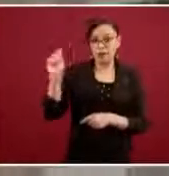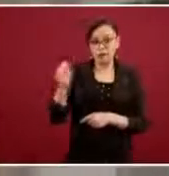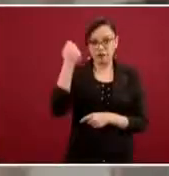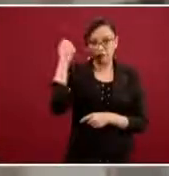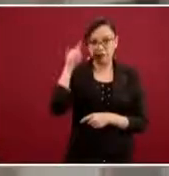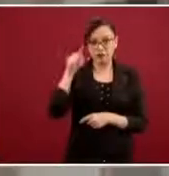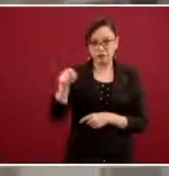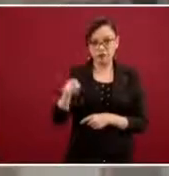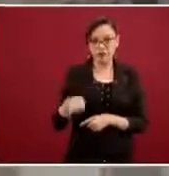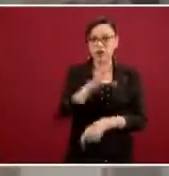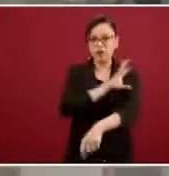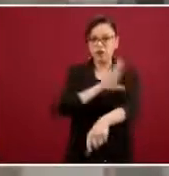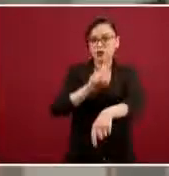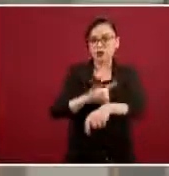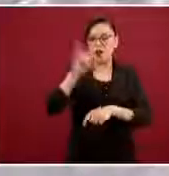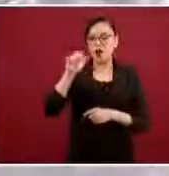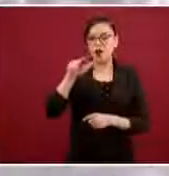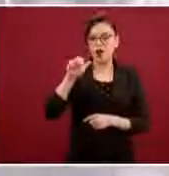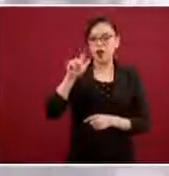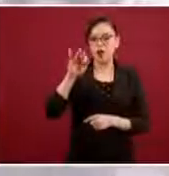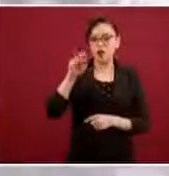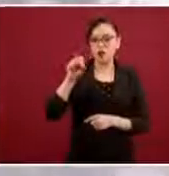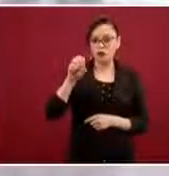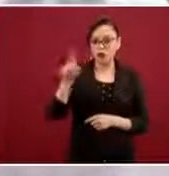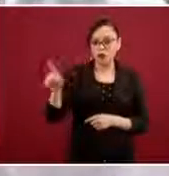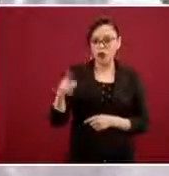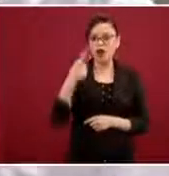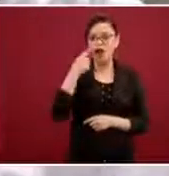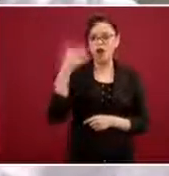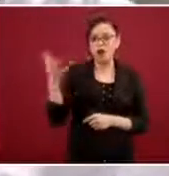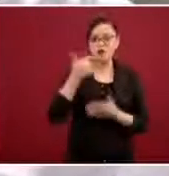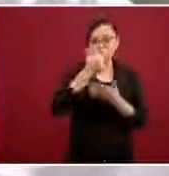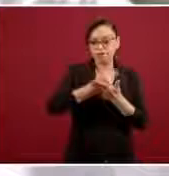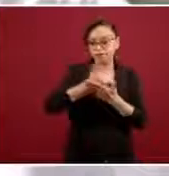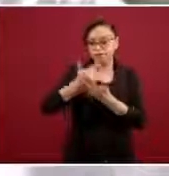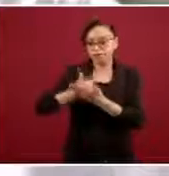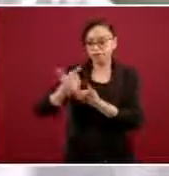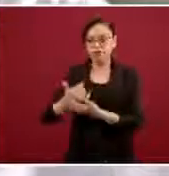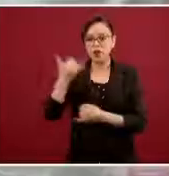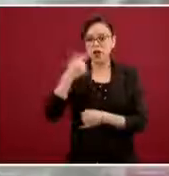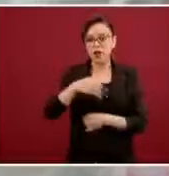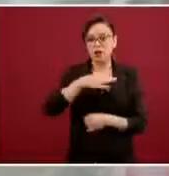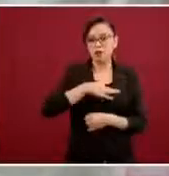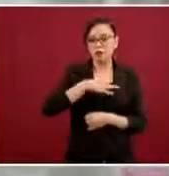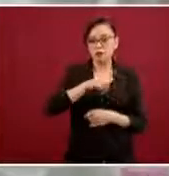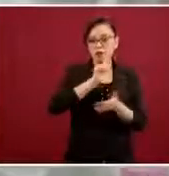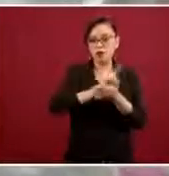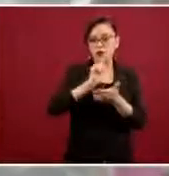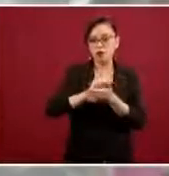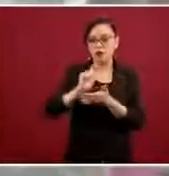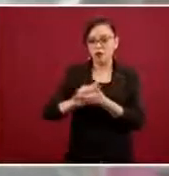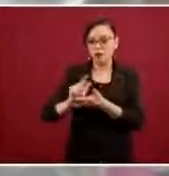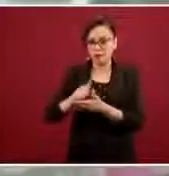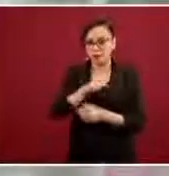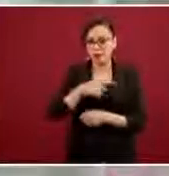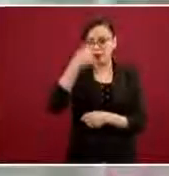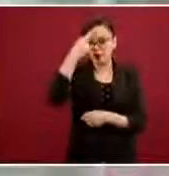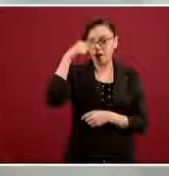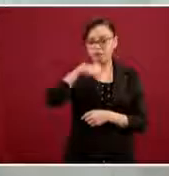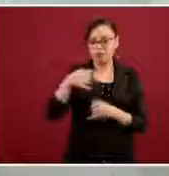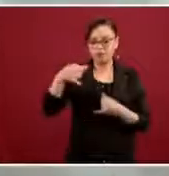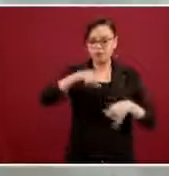por el doctor Juan Alfonso Salazar Torres, contabiliza y desinfecta los ventiladores mecánicos con la utilización del